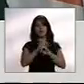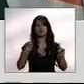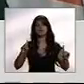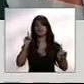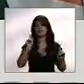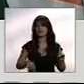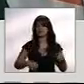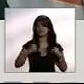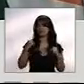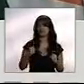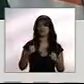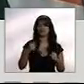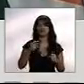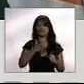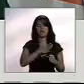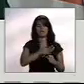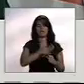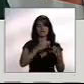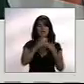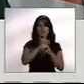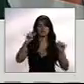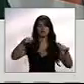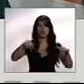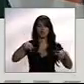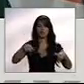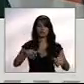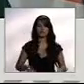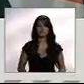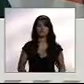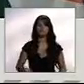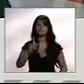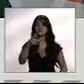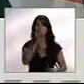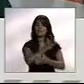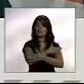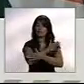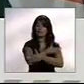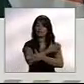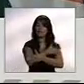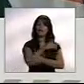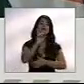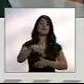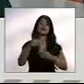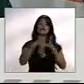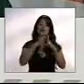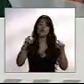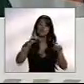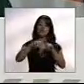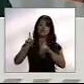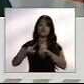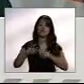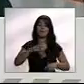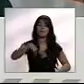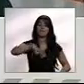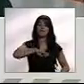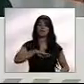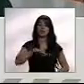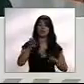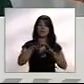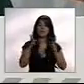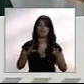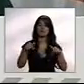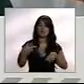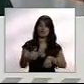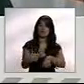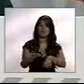vigor democrático expresado en la jornada de hoy. Felicitamos también a todos los miembros de mesa que acudieron muy